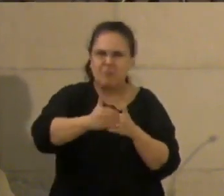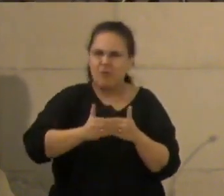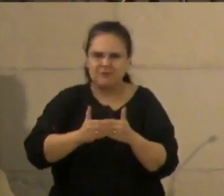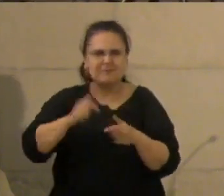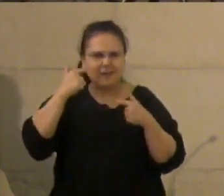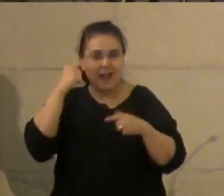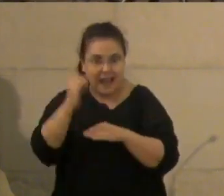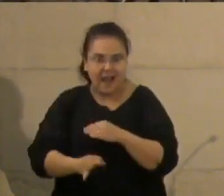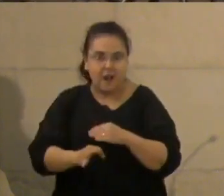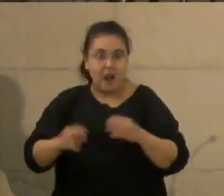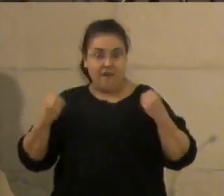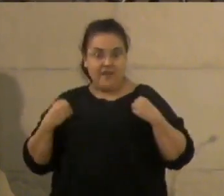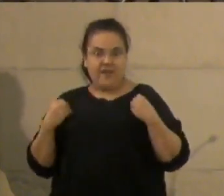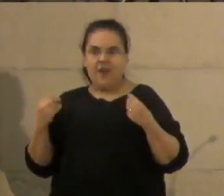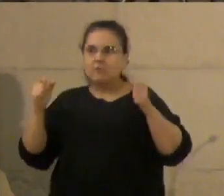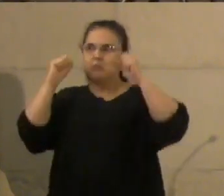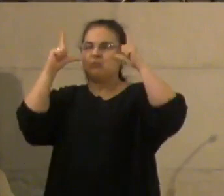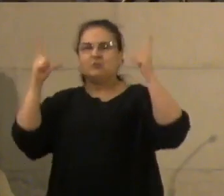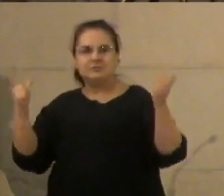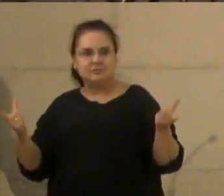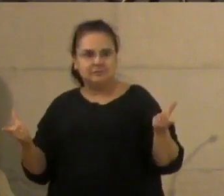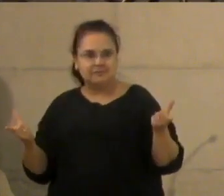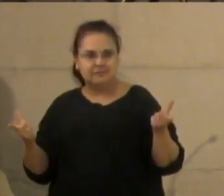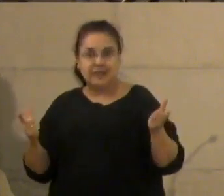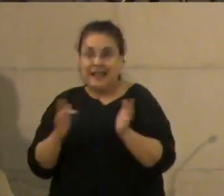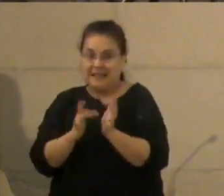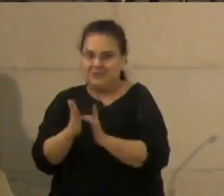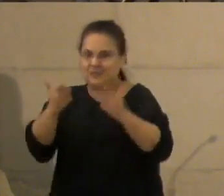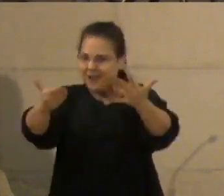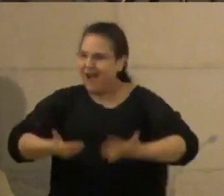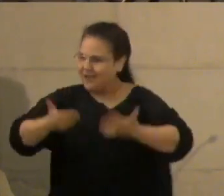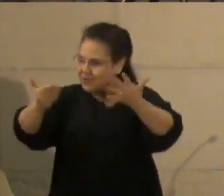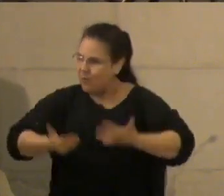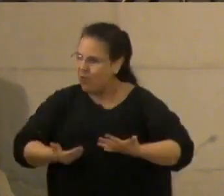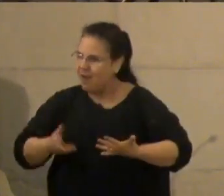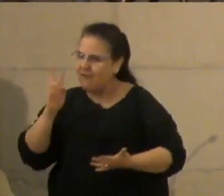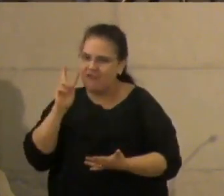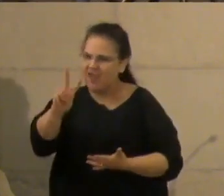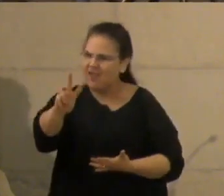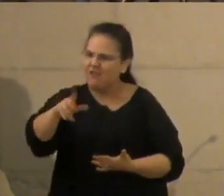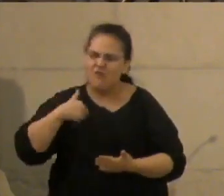la vida del resucitado, Jesús nos ayuda a mirar al futuro,